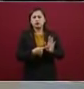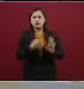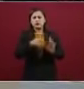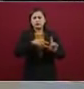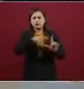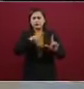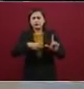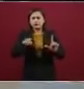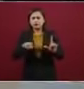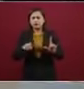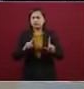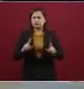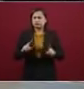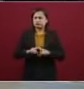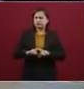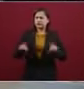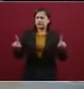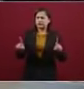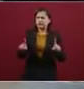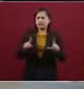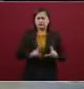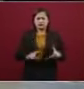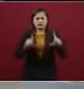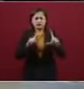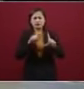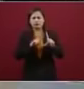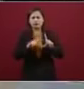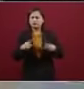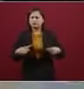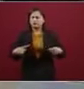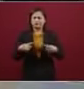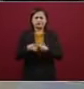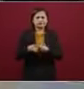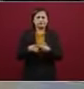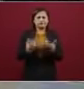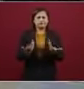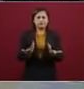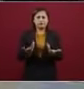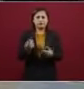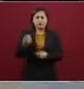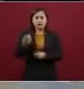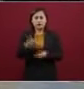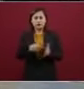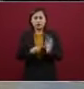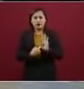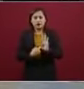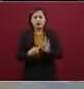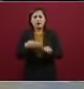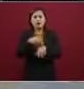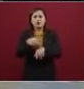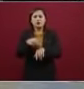usted en esta gráfica. Hay estas imprecisiones. El número que usted presenta en esta gráfica da